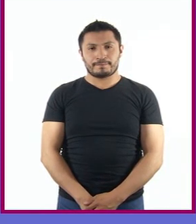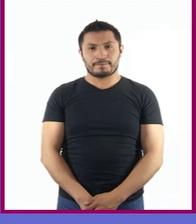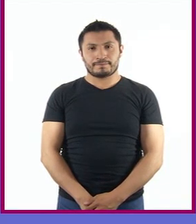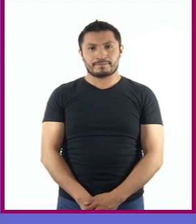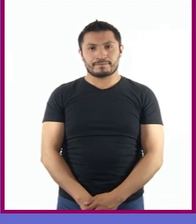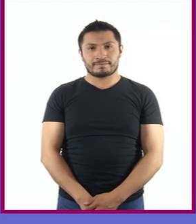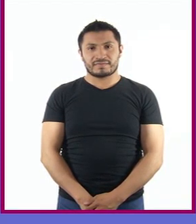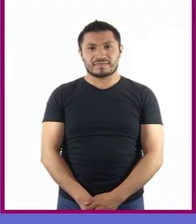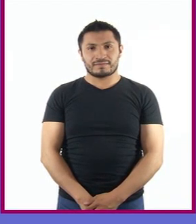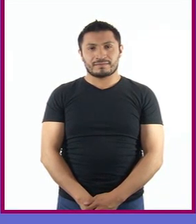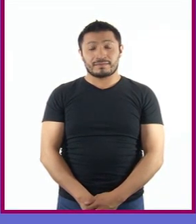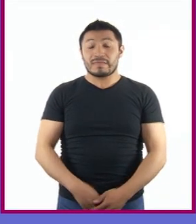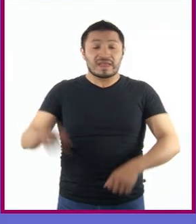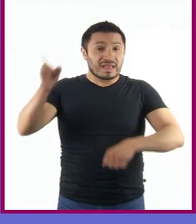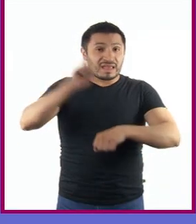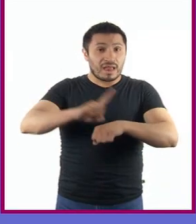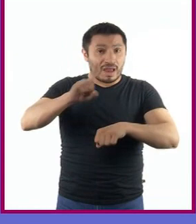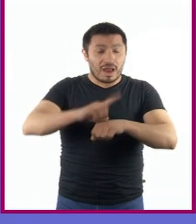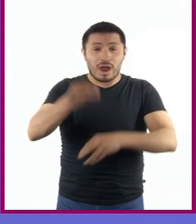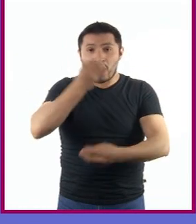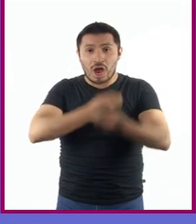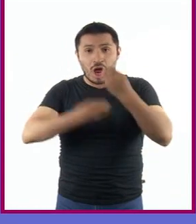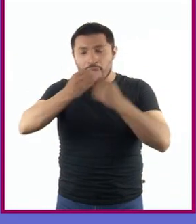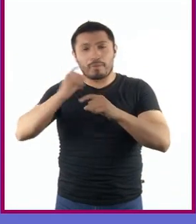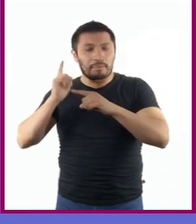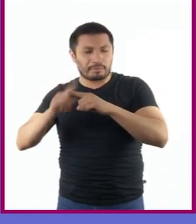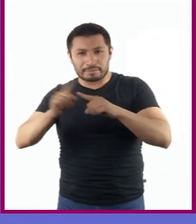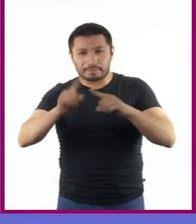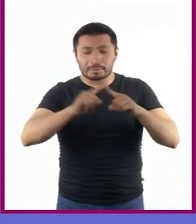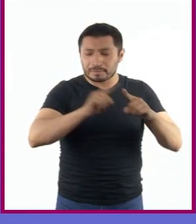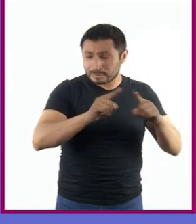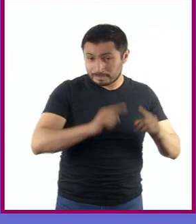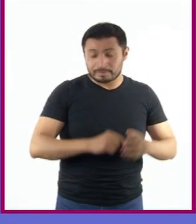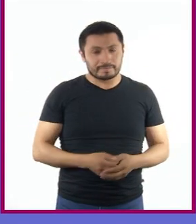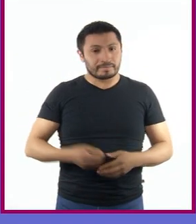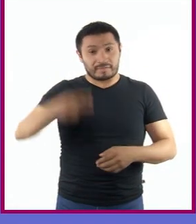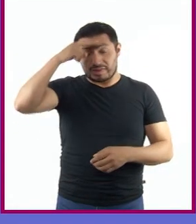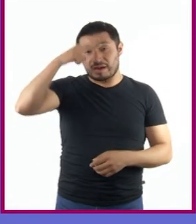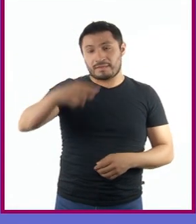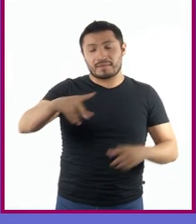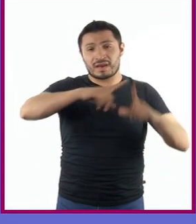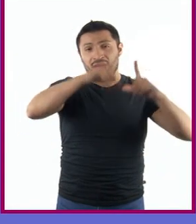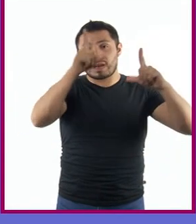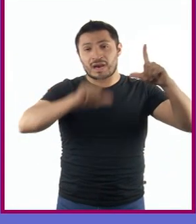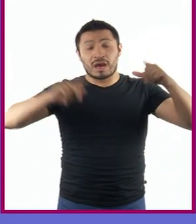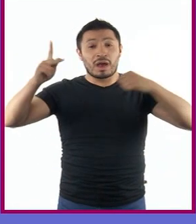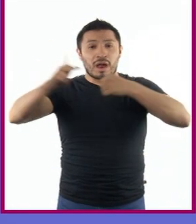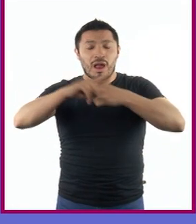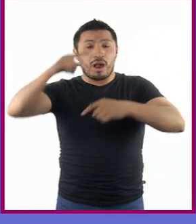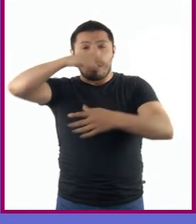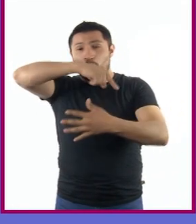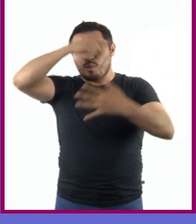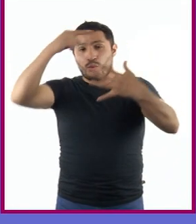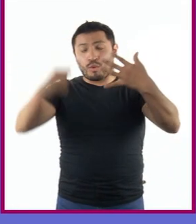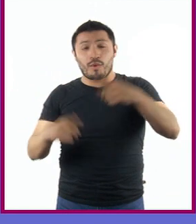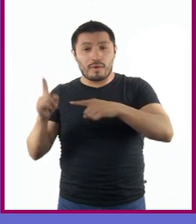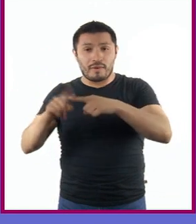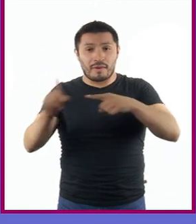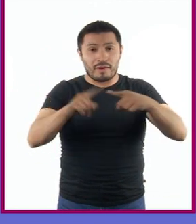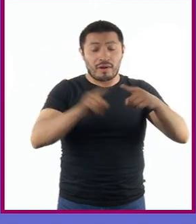Todos los días comemos biodiversidad. México es un país con una gran diversidad biológica